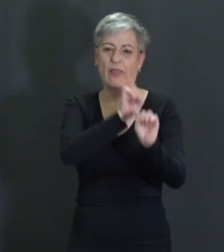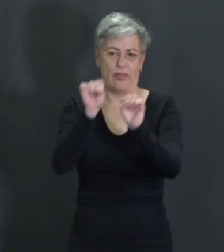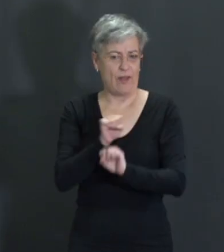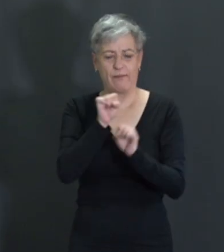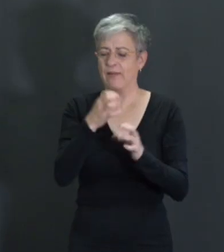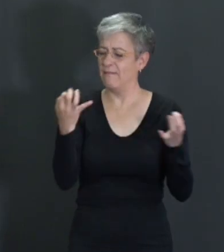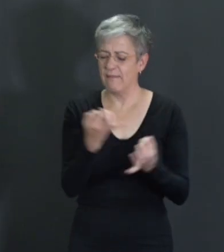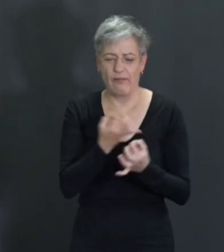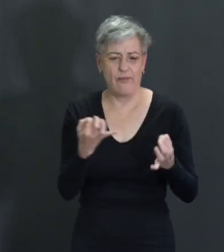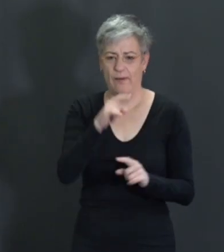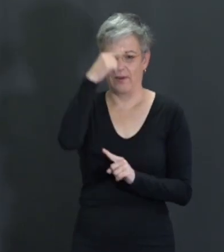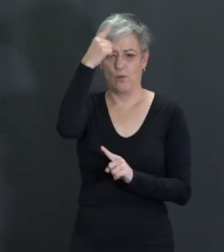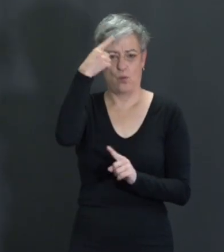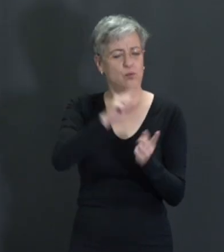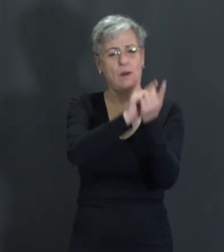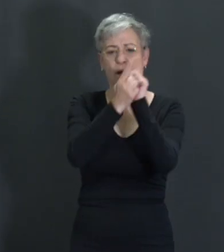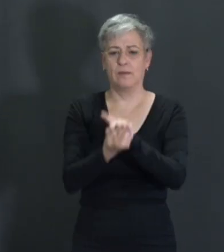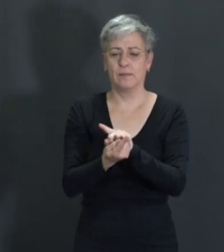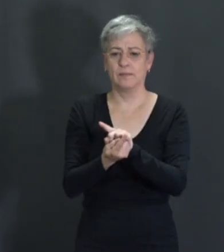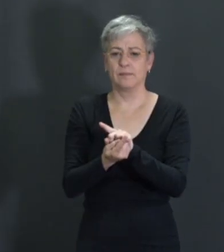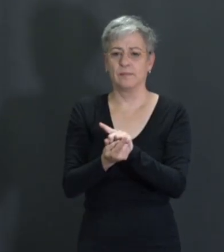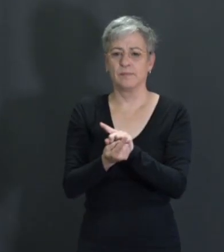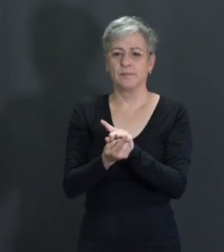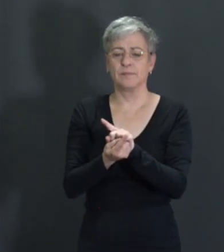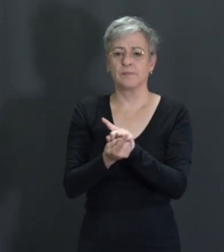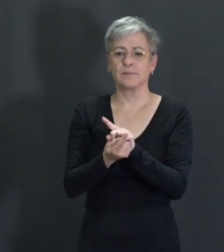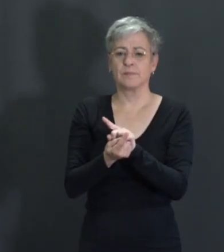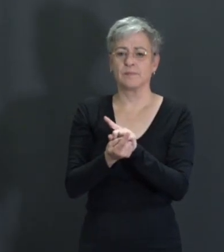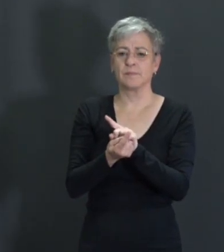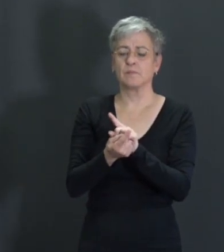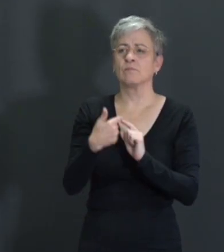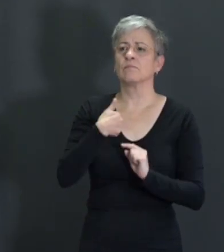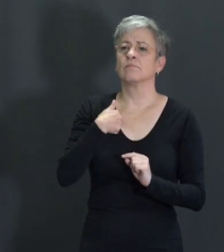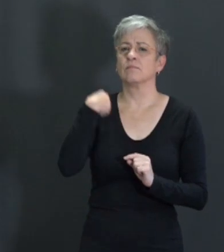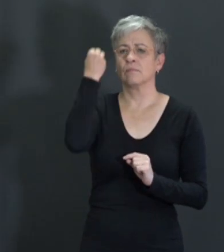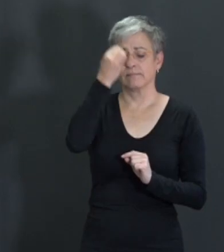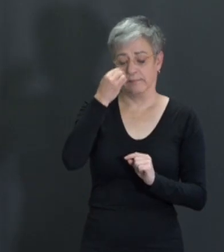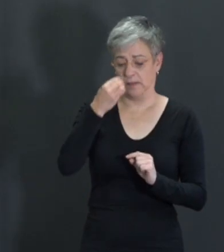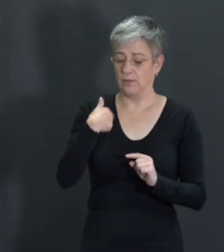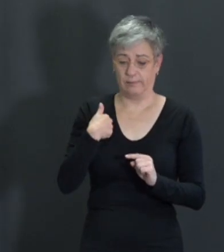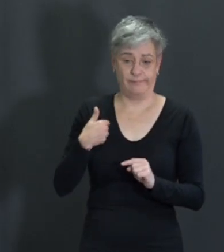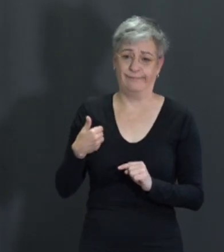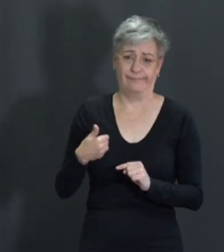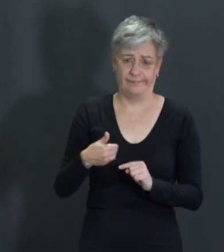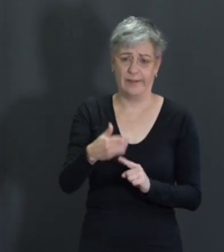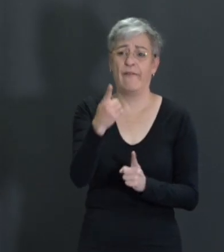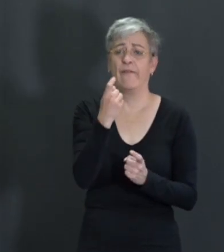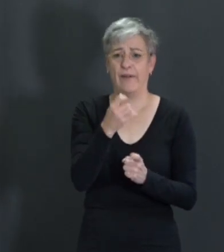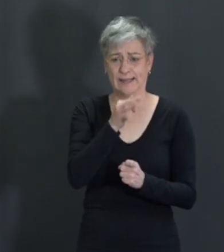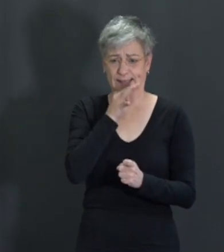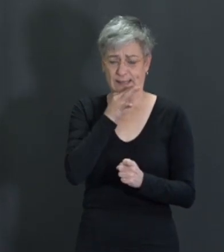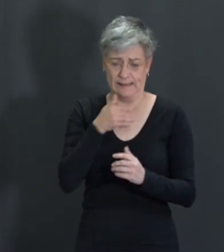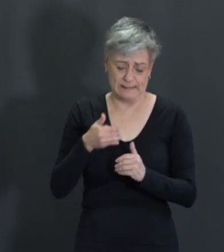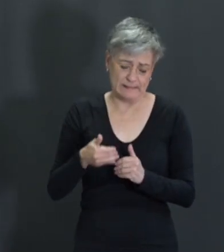cambio cultural, creo que tenemos para décadas pero hay que